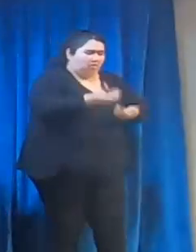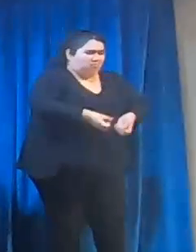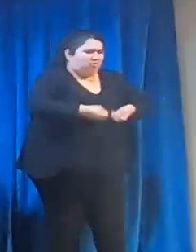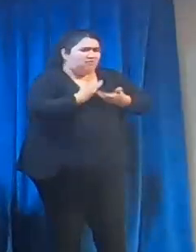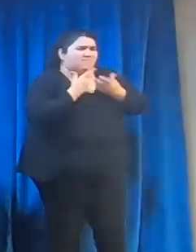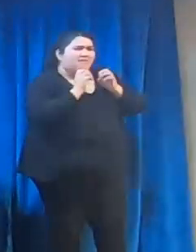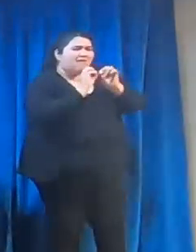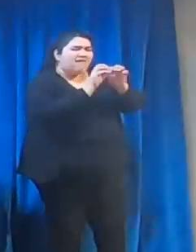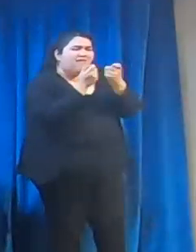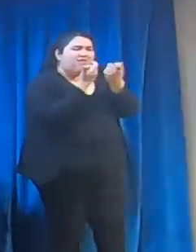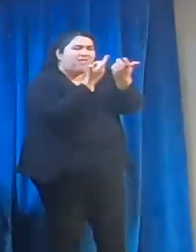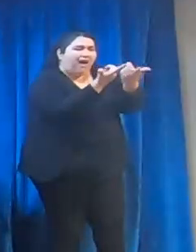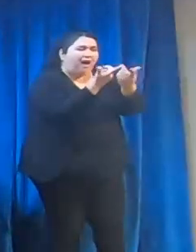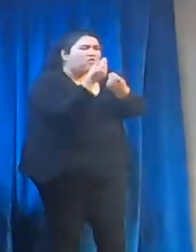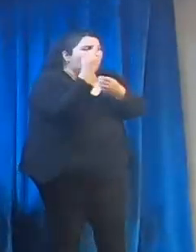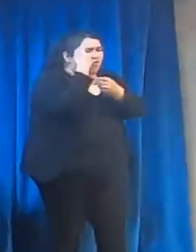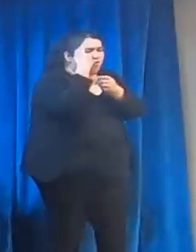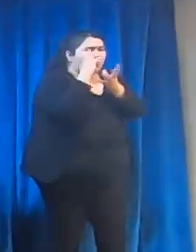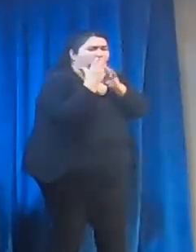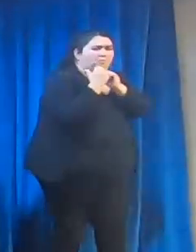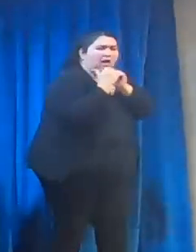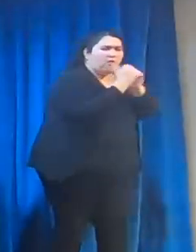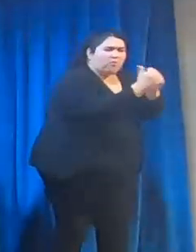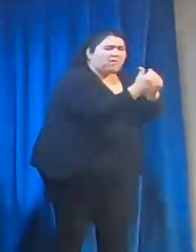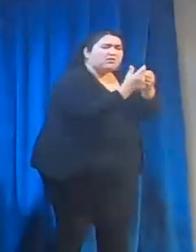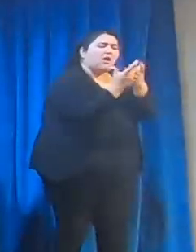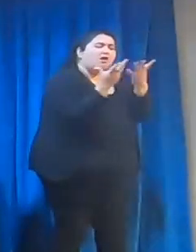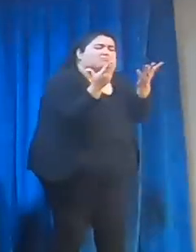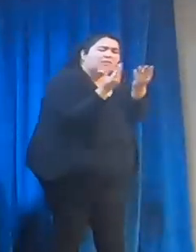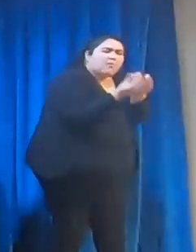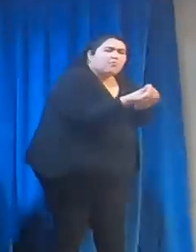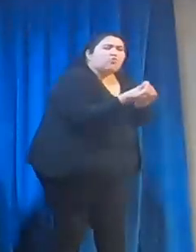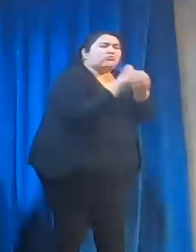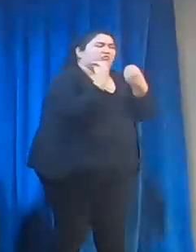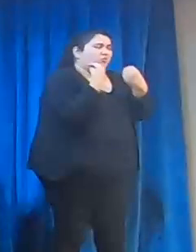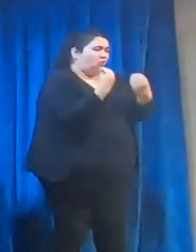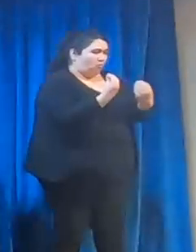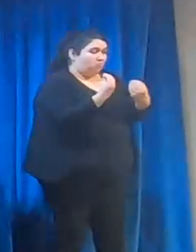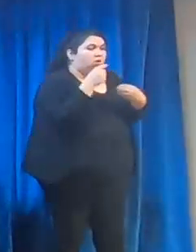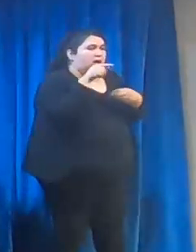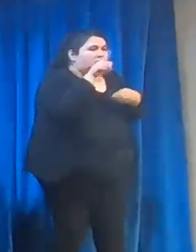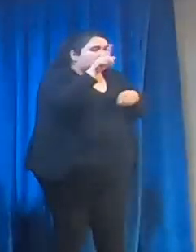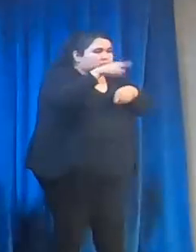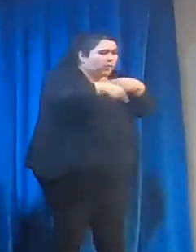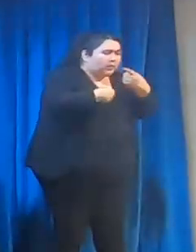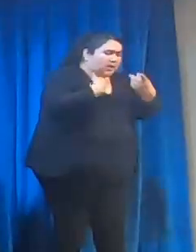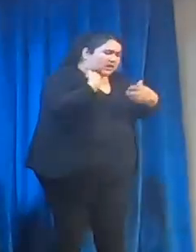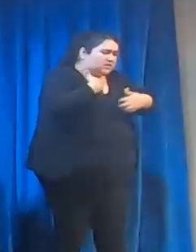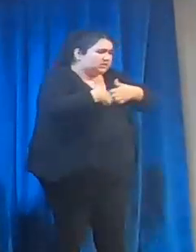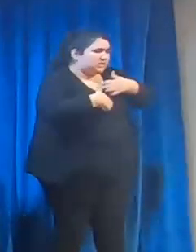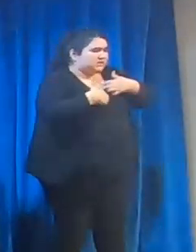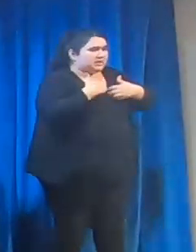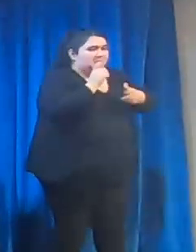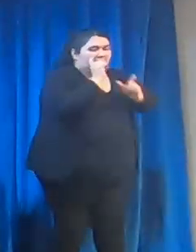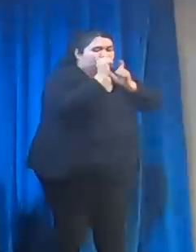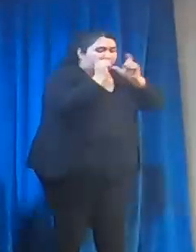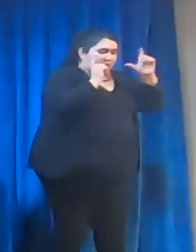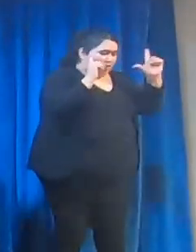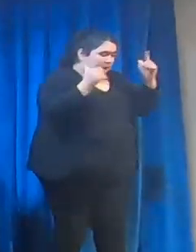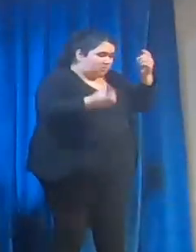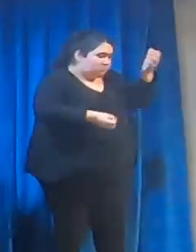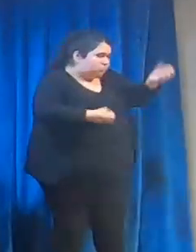cosas, cómo lo acompañás, cómo lo contenés o no. Eso empieza a generar ciertas cosas, no me salen las palabras, pero eso